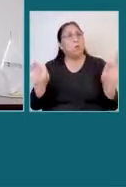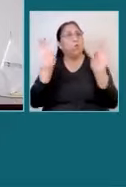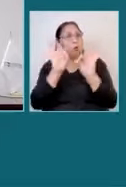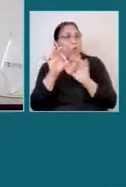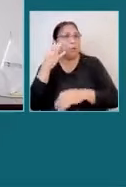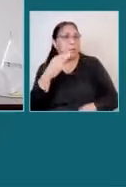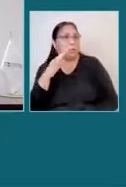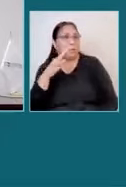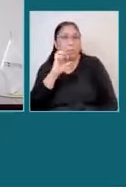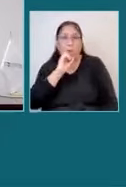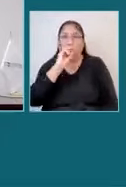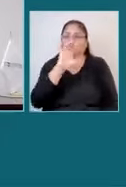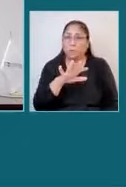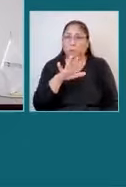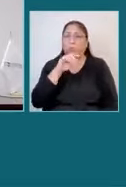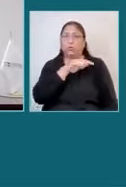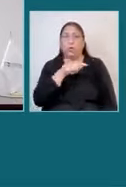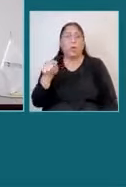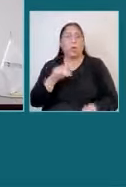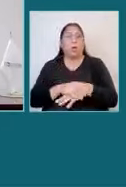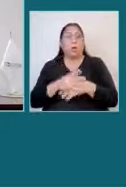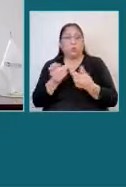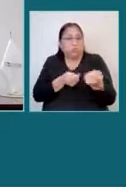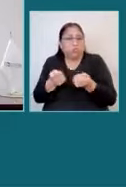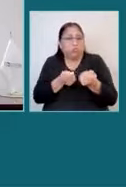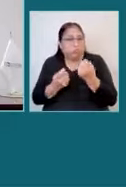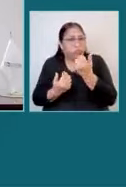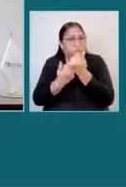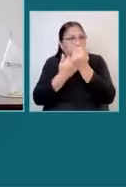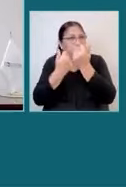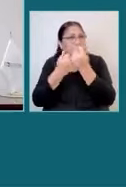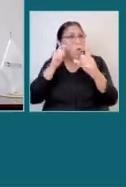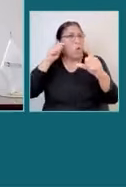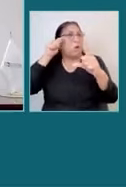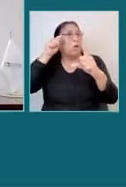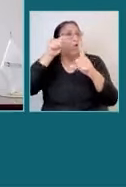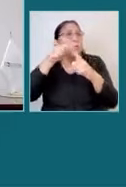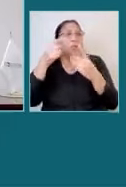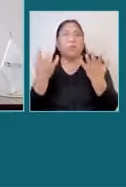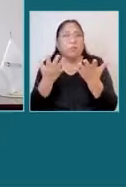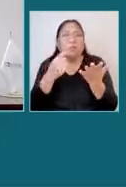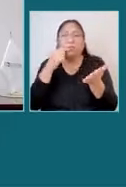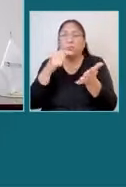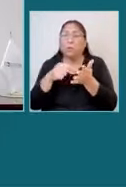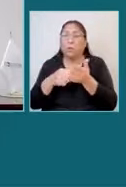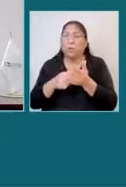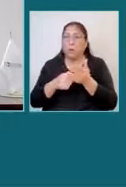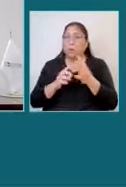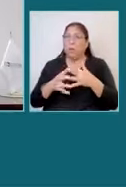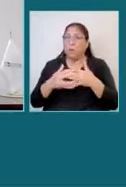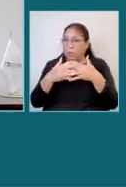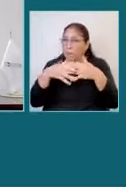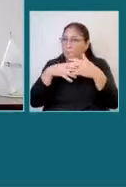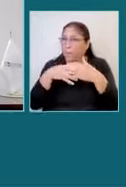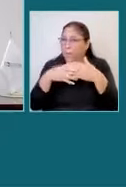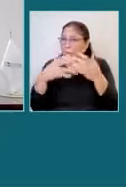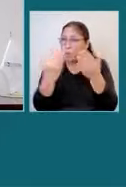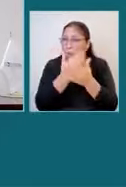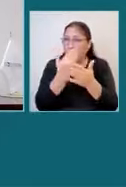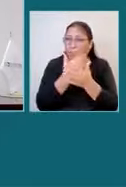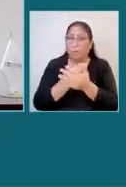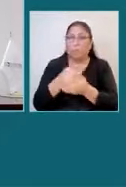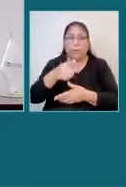mencionamos, ¿no? A esos gestores de fondos, que el objetivo del Fondo de Capital para Emprendimientos Innovadores es ser